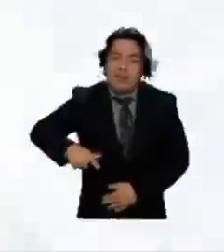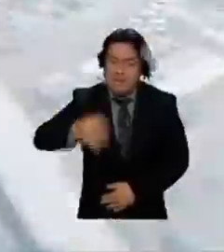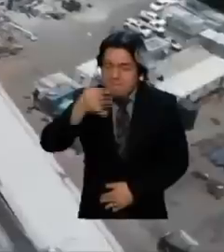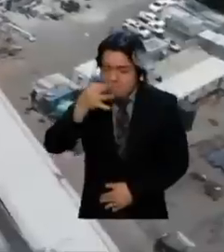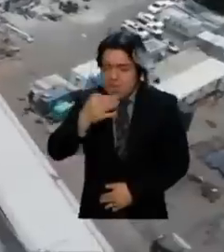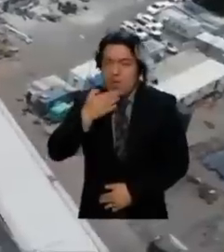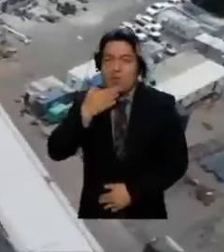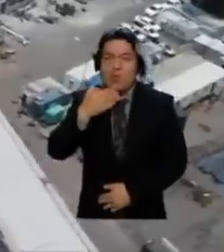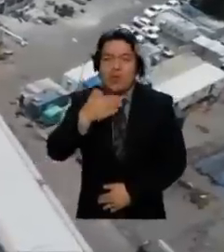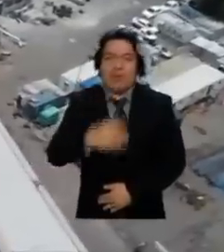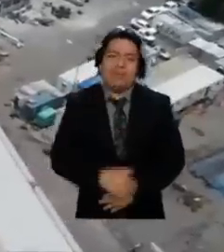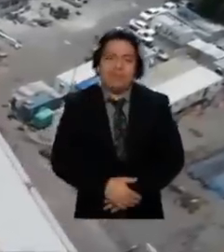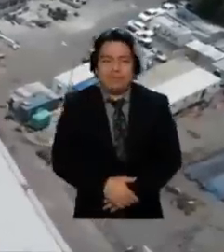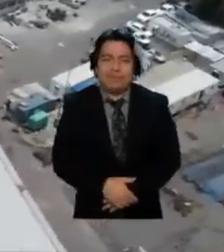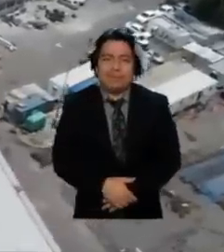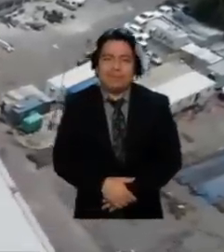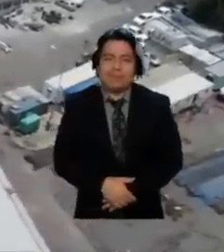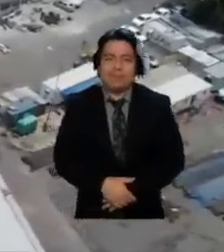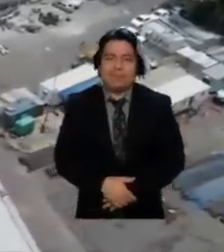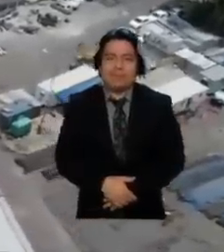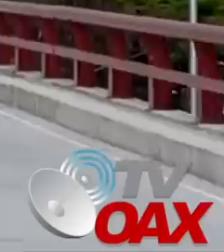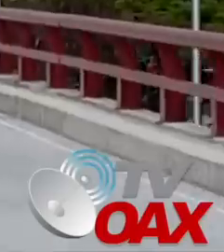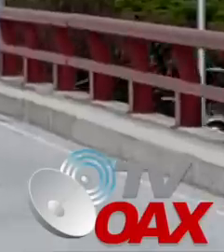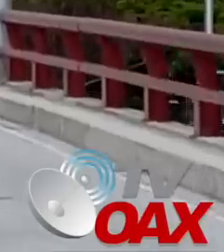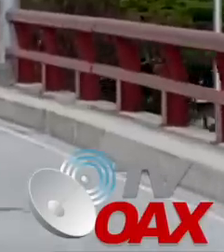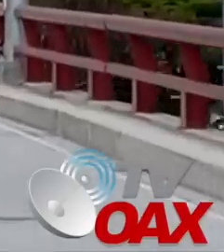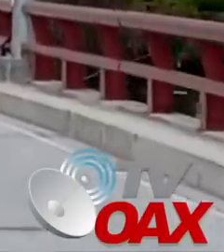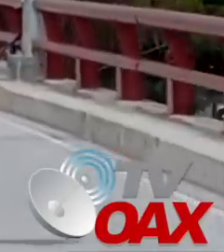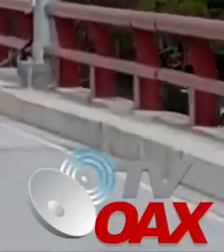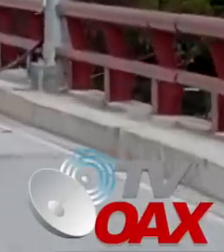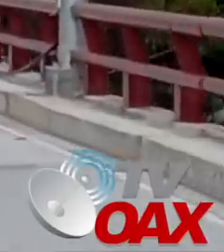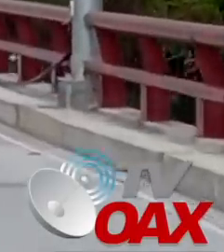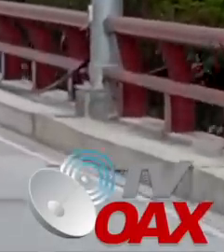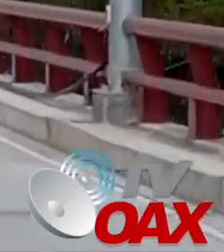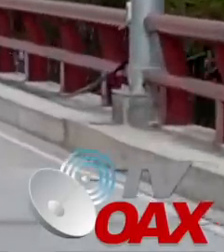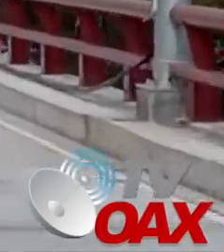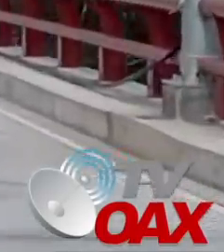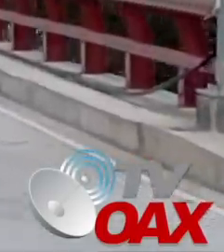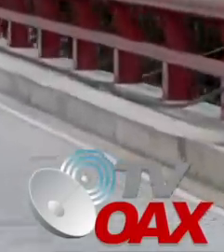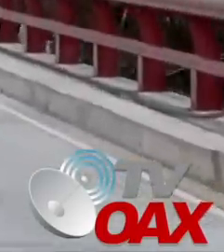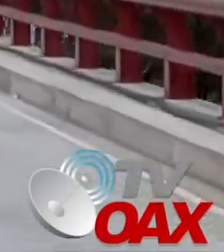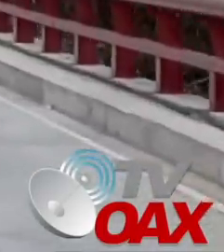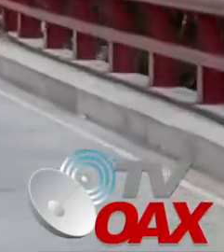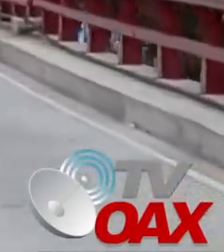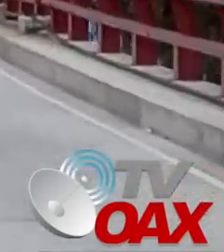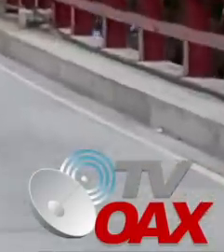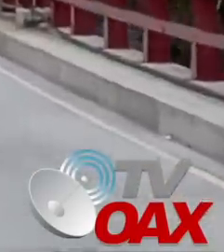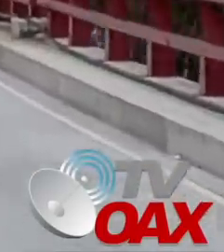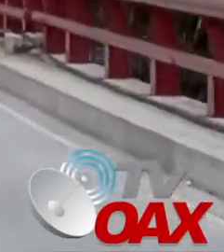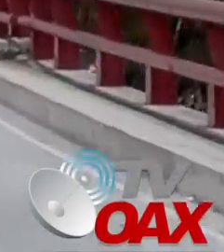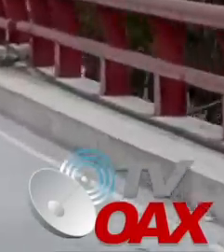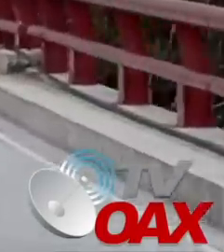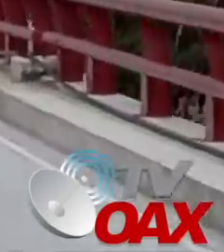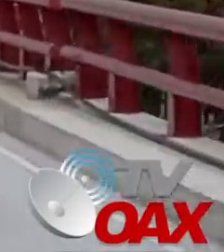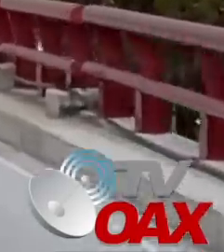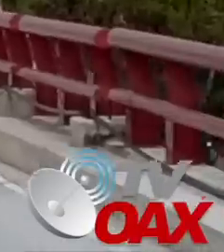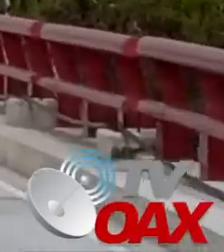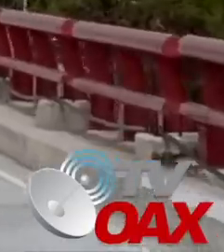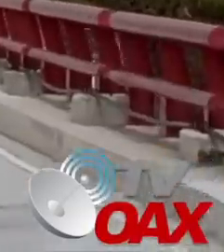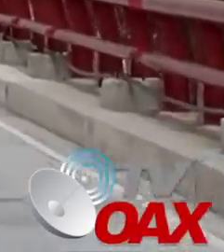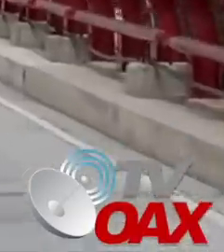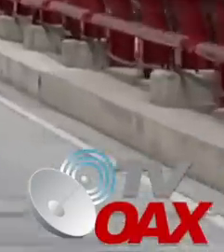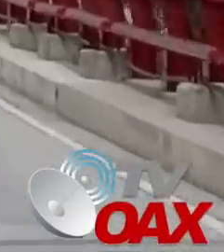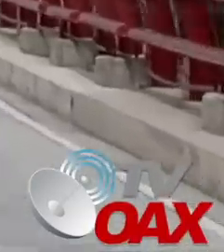En el recorrido, la mandataria estuvo acompañada por la alcaldesa de Iztapalapa, quien destacó que los habitantes